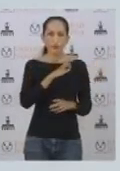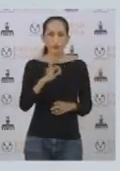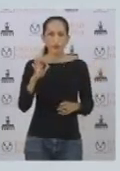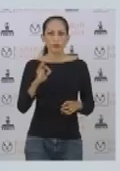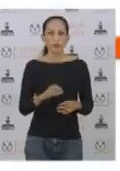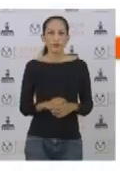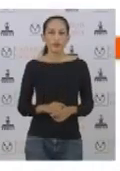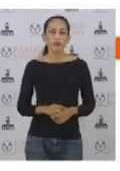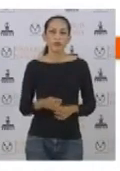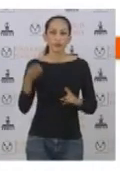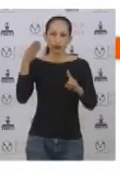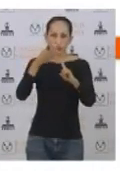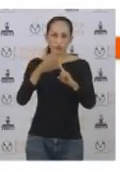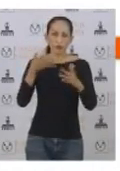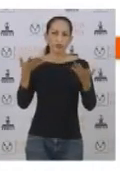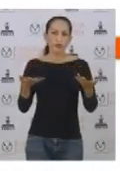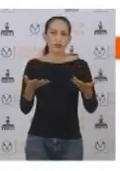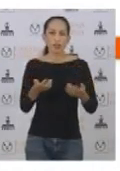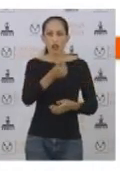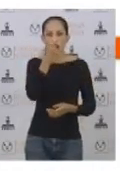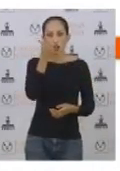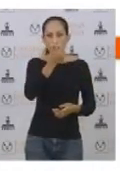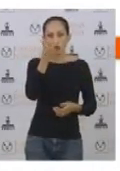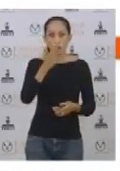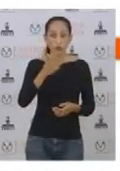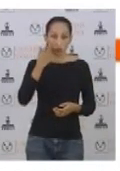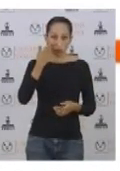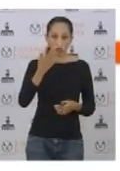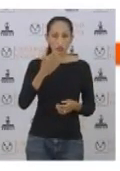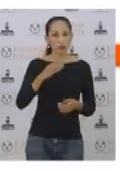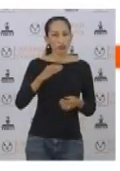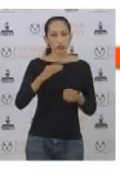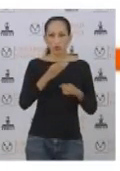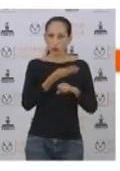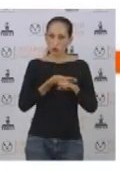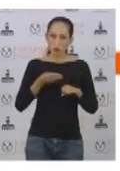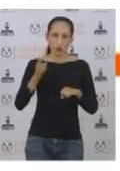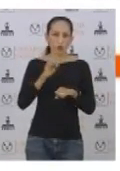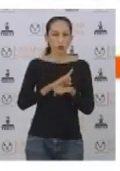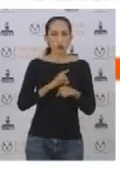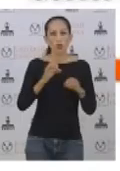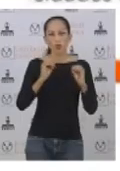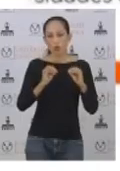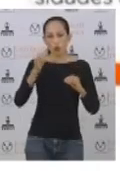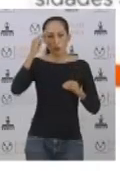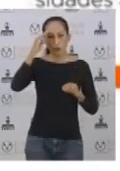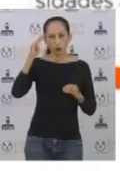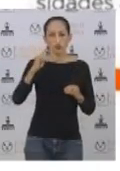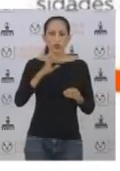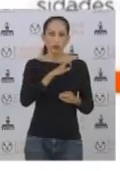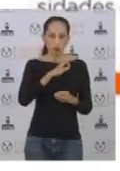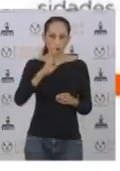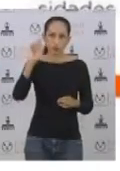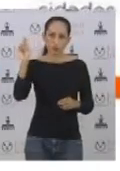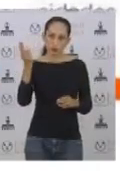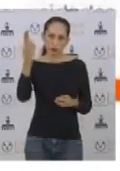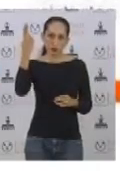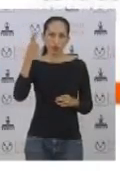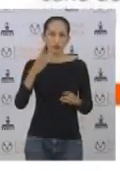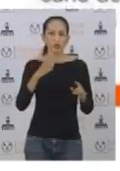Estas son: dirigidas a quienes desean realizar algún posgrado, se encuentra abierta la convocatoria de movilidad entre